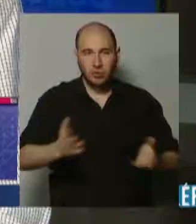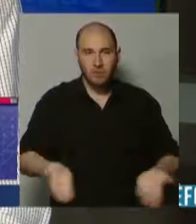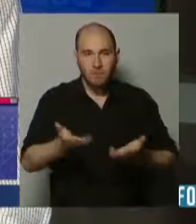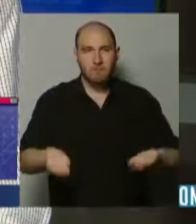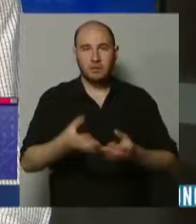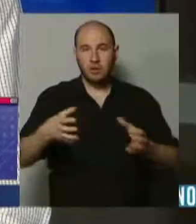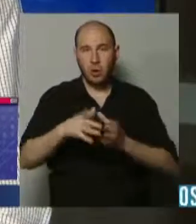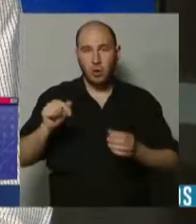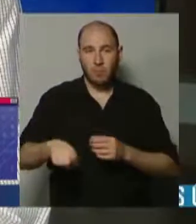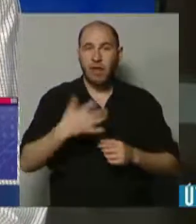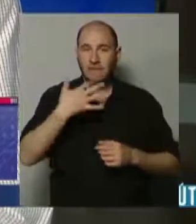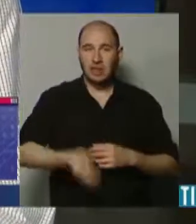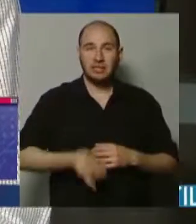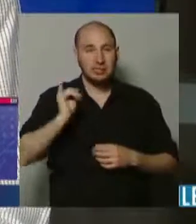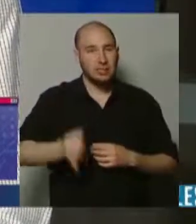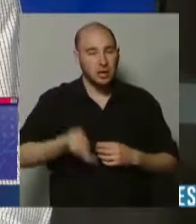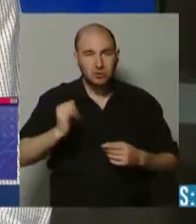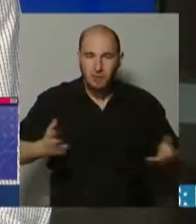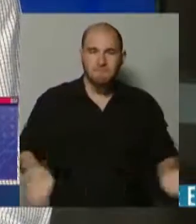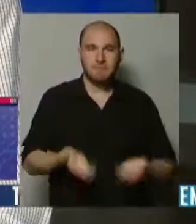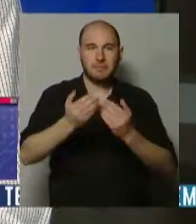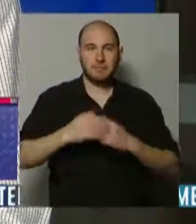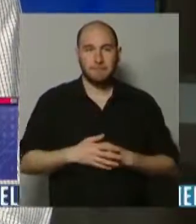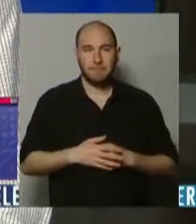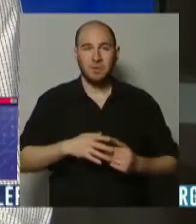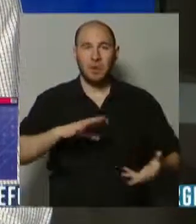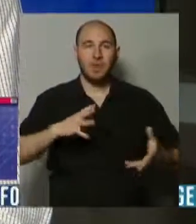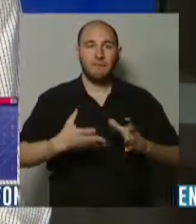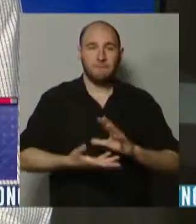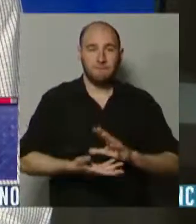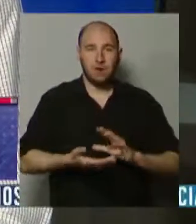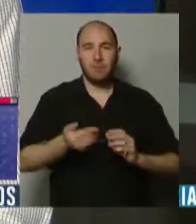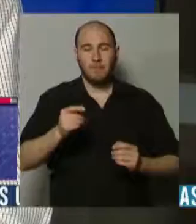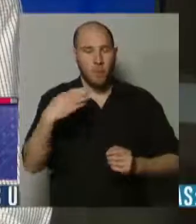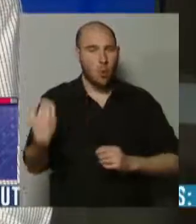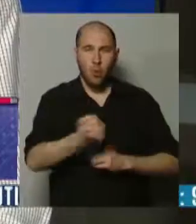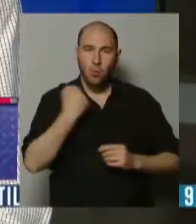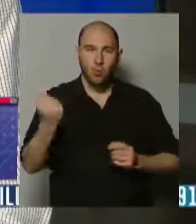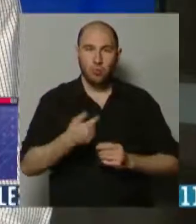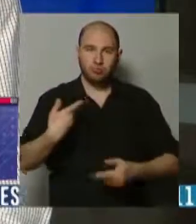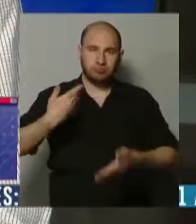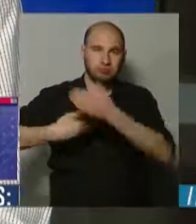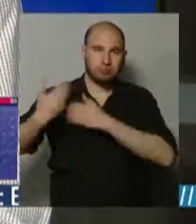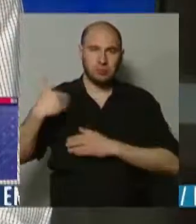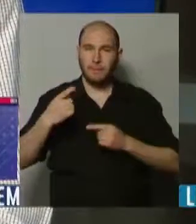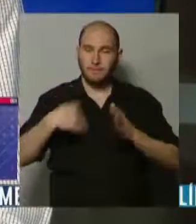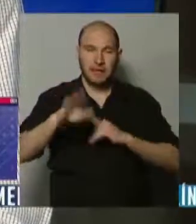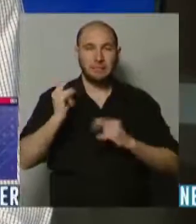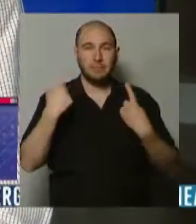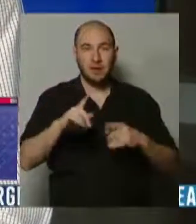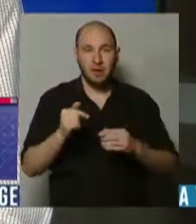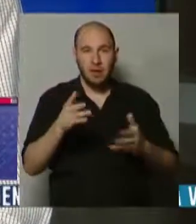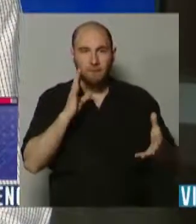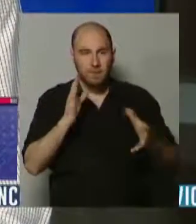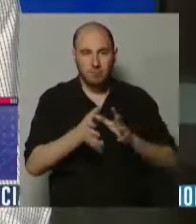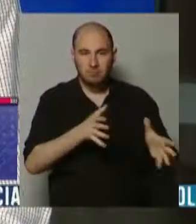potenciando ese sector, y es cierto, tiene que seguirlo potenciando de una manera mucho más importante de lo que venía haciendo, pero generar los